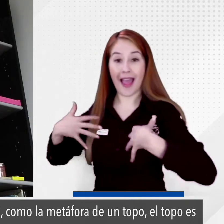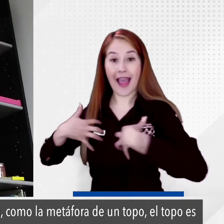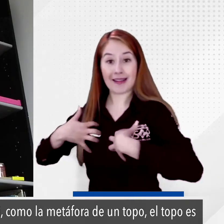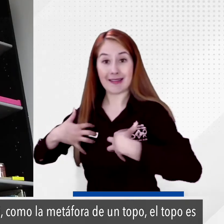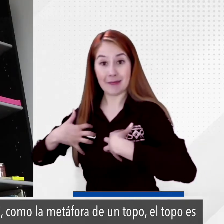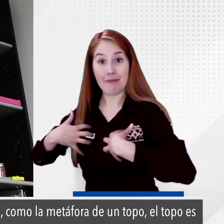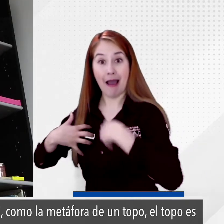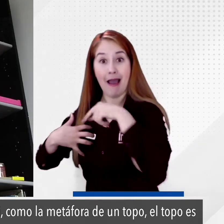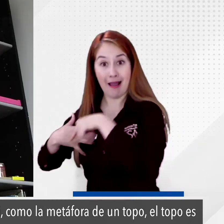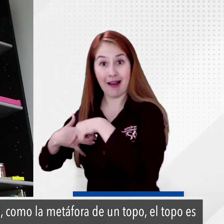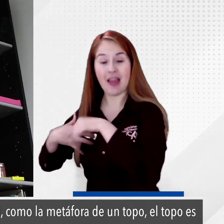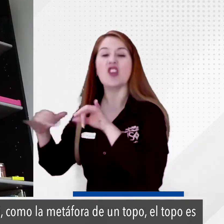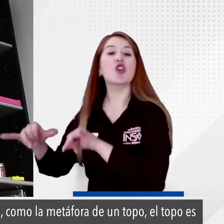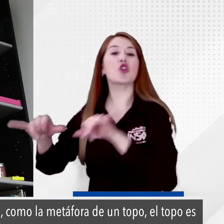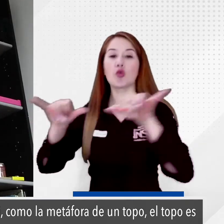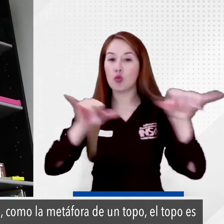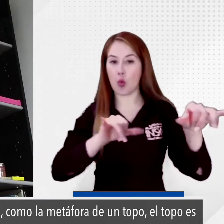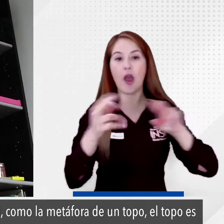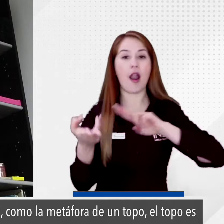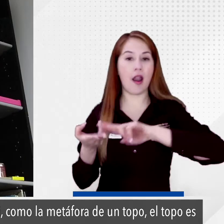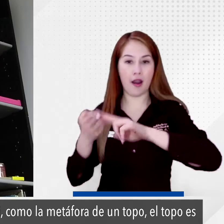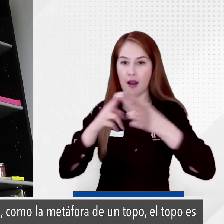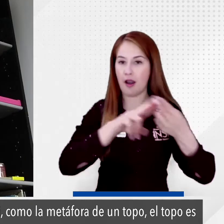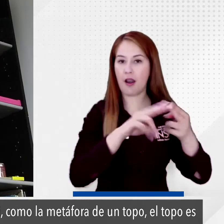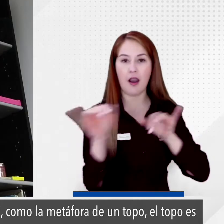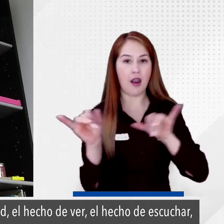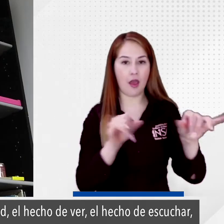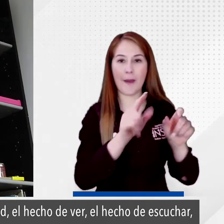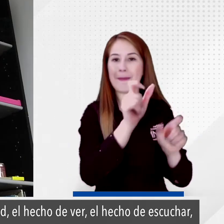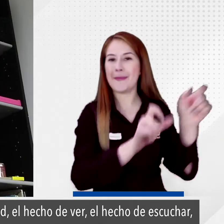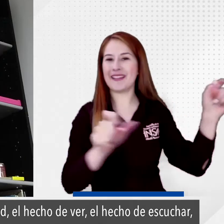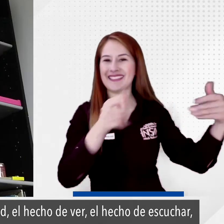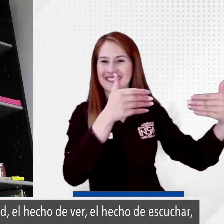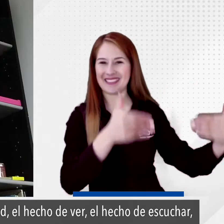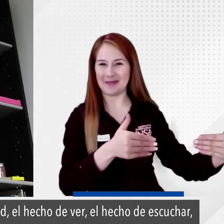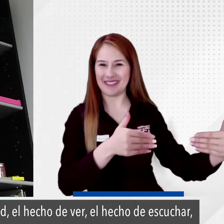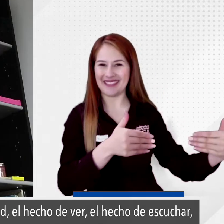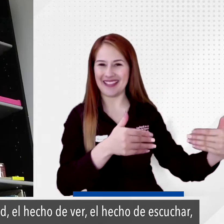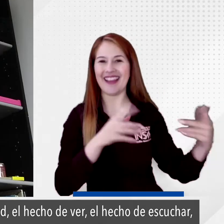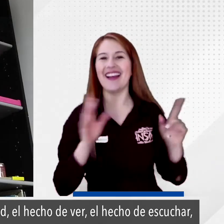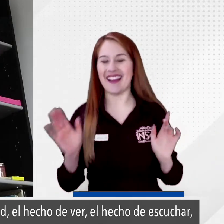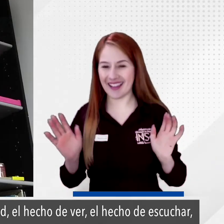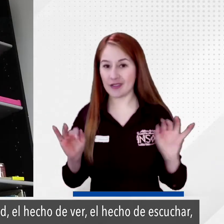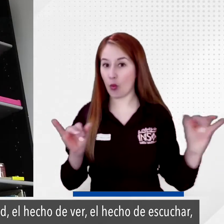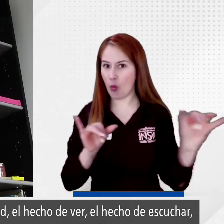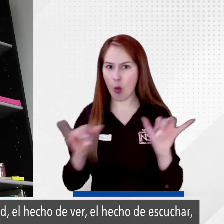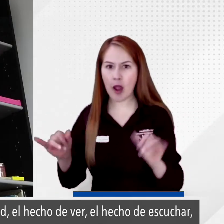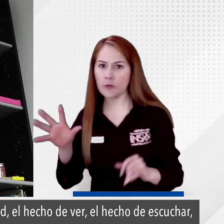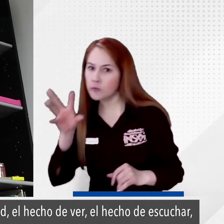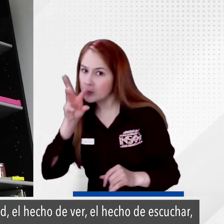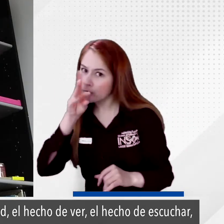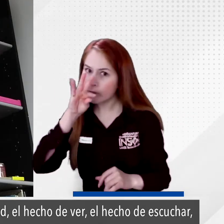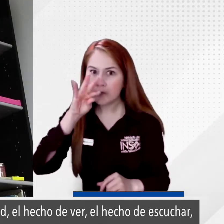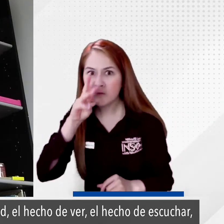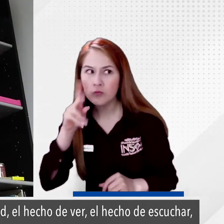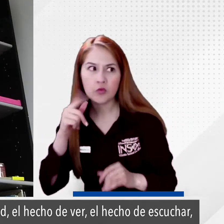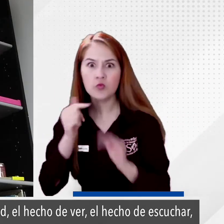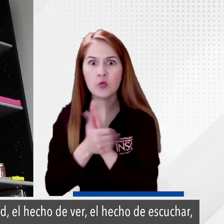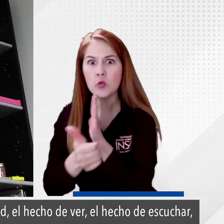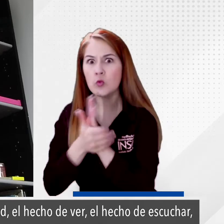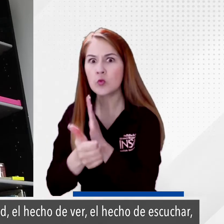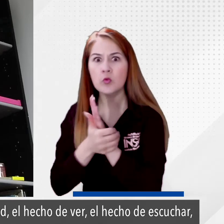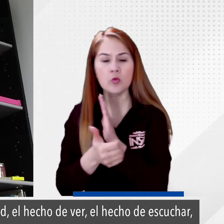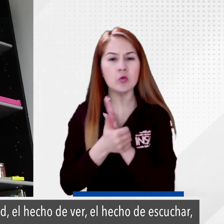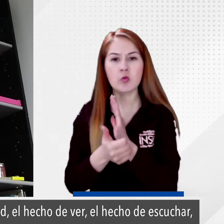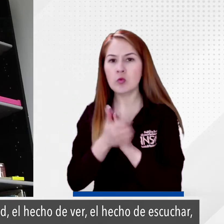metáfora de un topo, o sea, el topo es más bien la metáfora de los personajes, ¿sí? Pero a lo largo de la